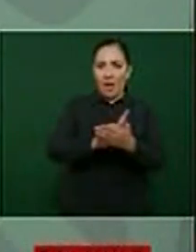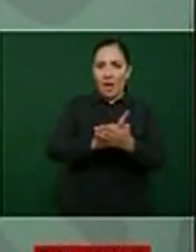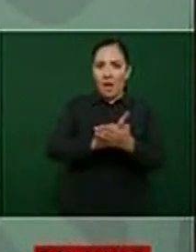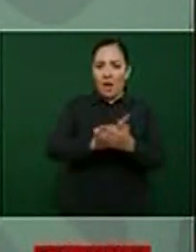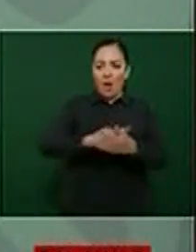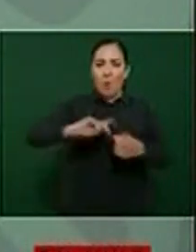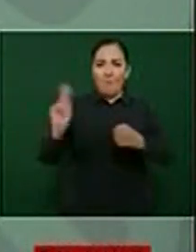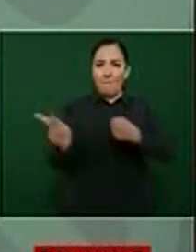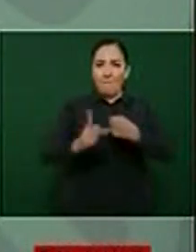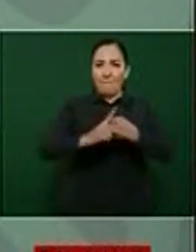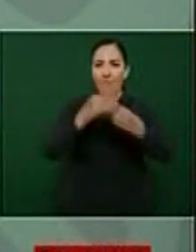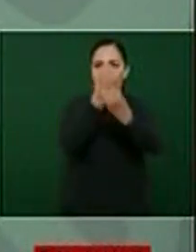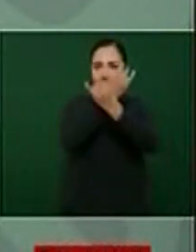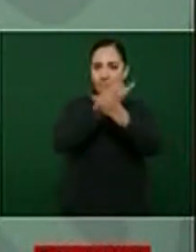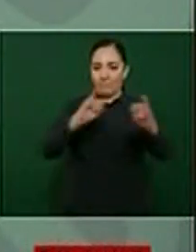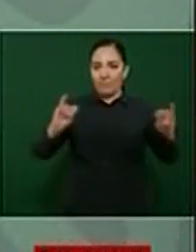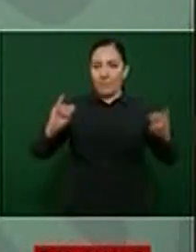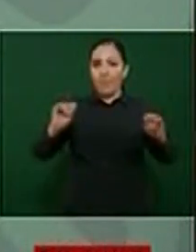ninguna distinción.